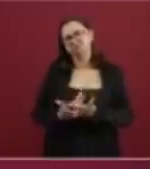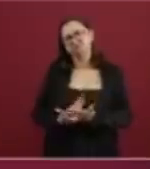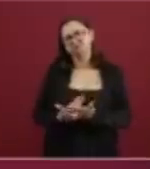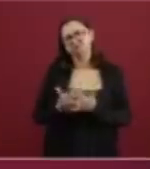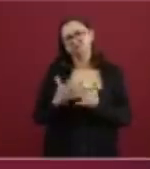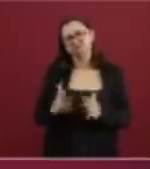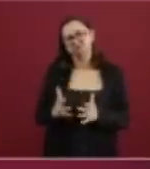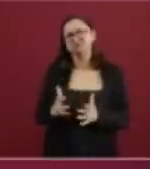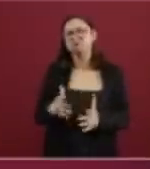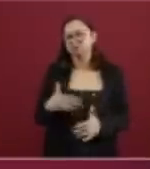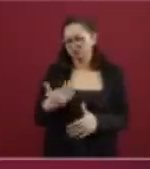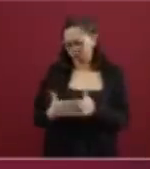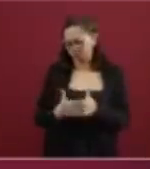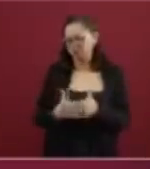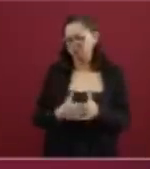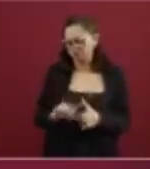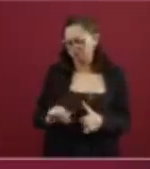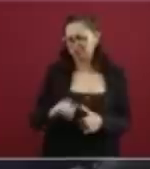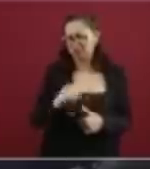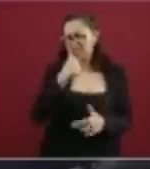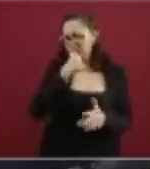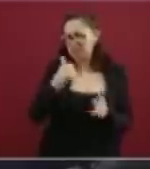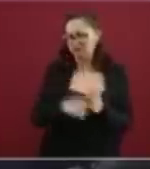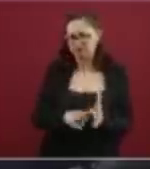conocer las cartas,